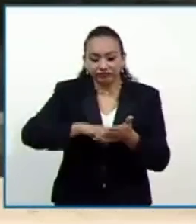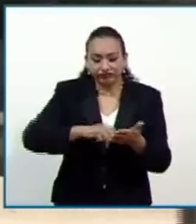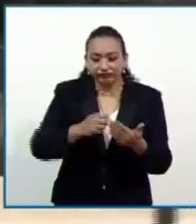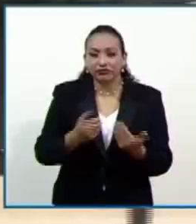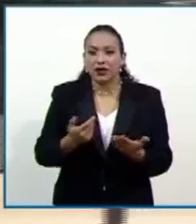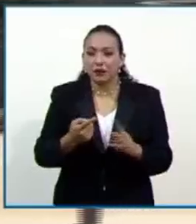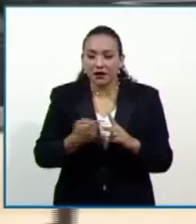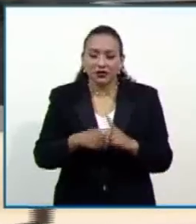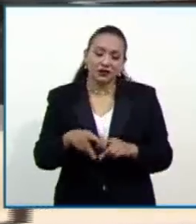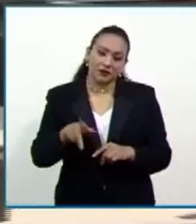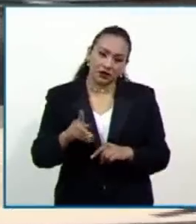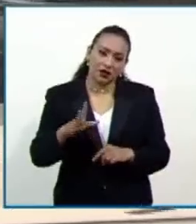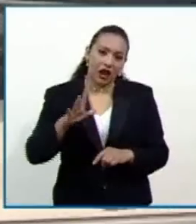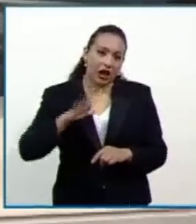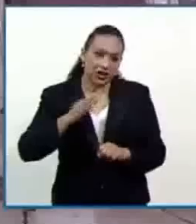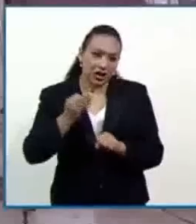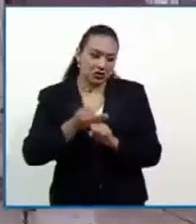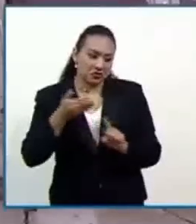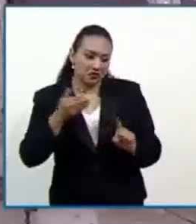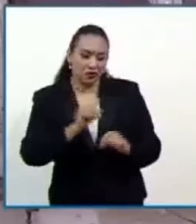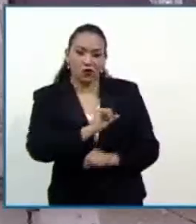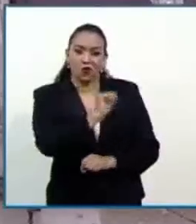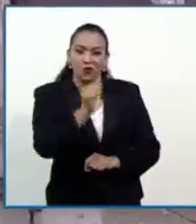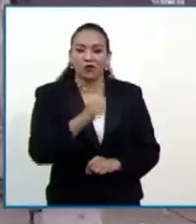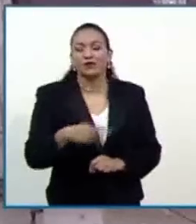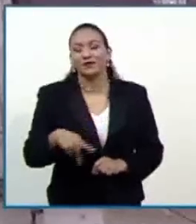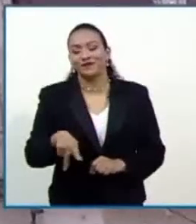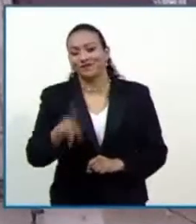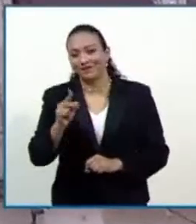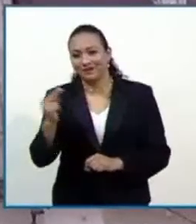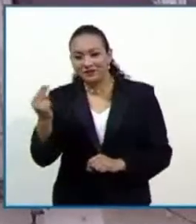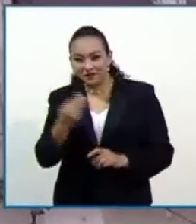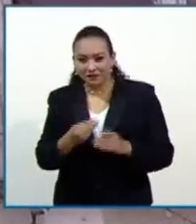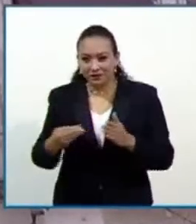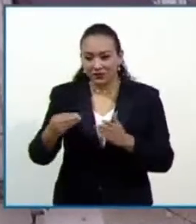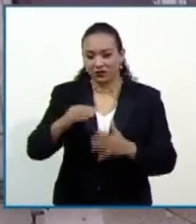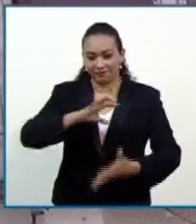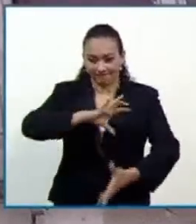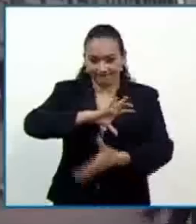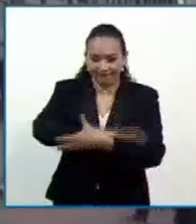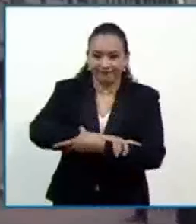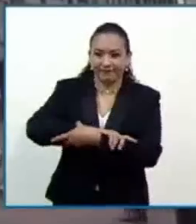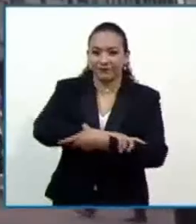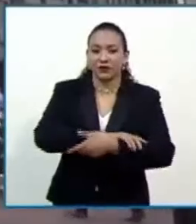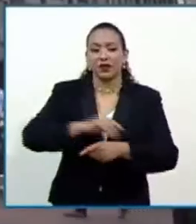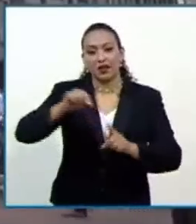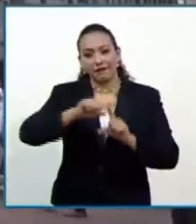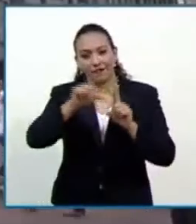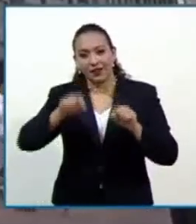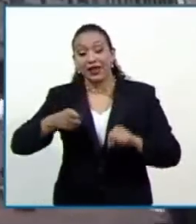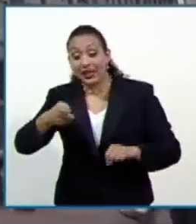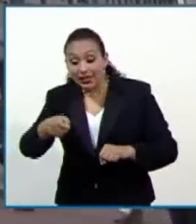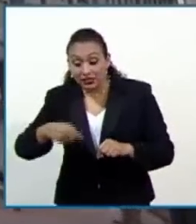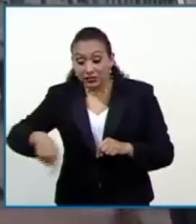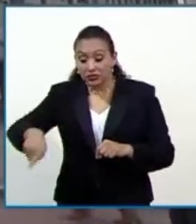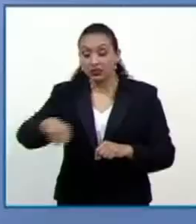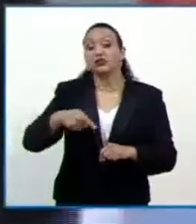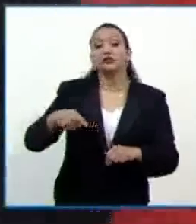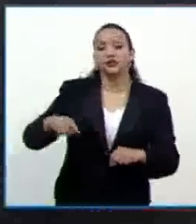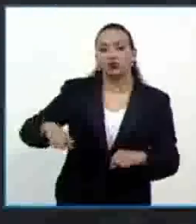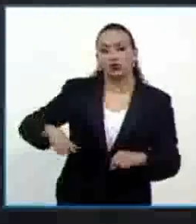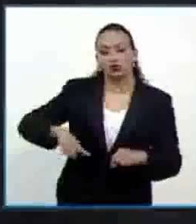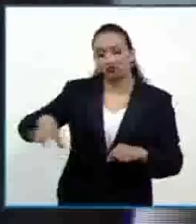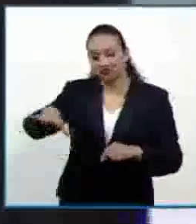pues tiene otras prioridades por el momento. Es indispensable una alianza entre la Federación y las entidades para